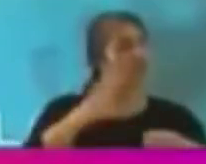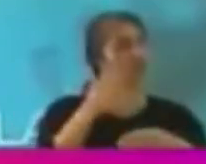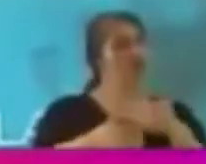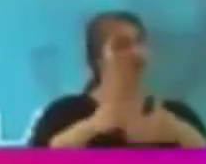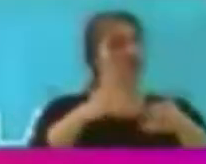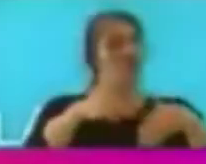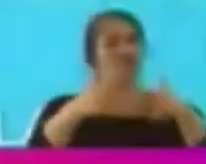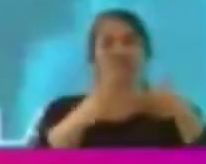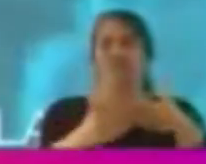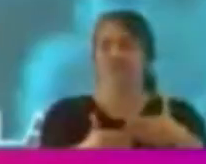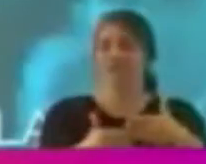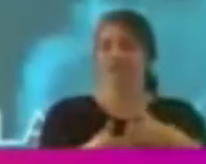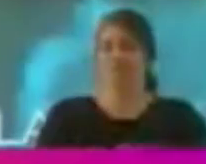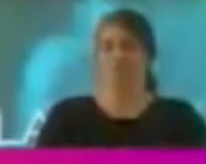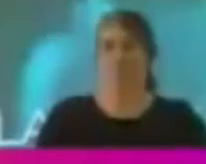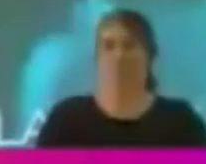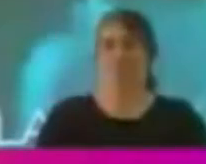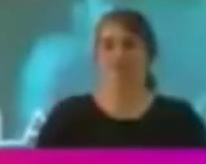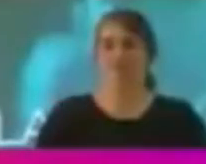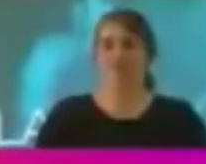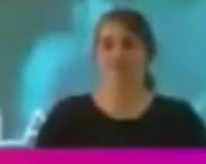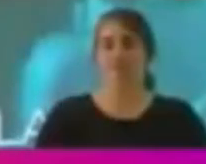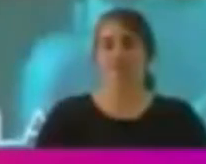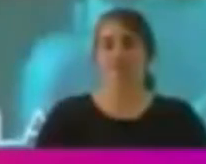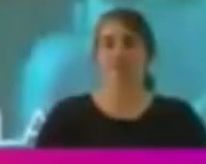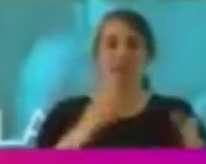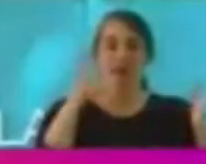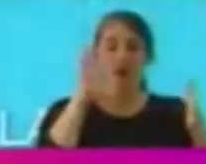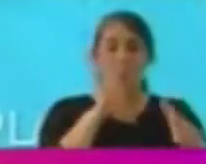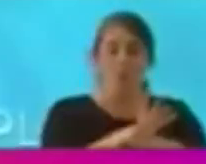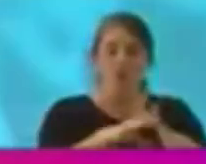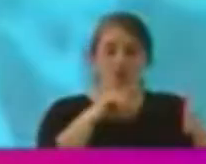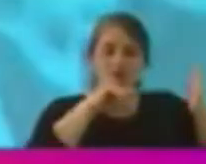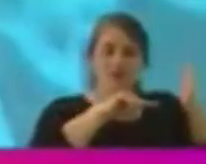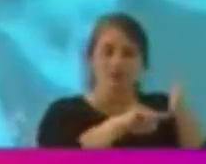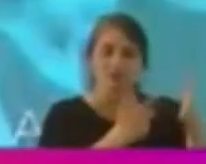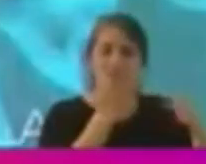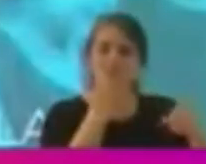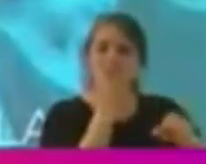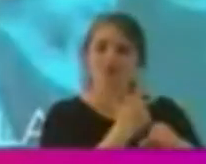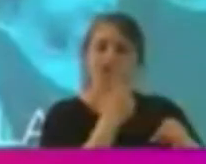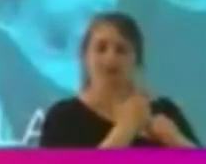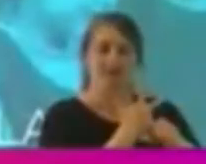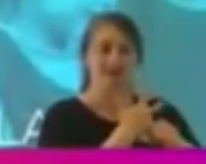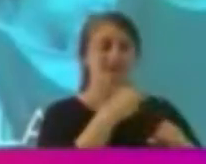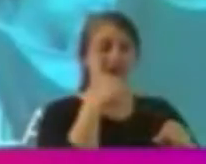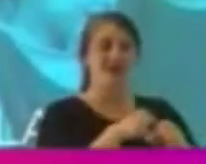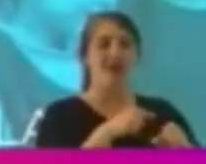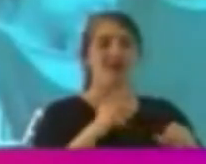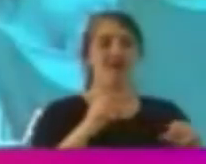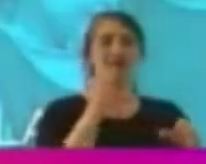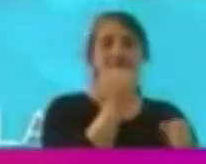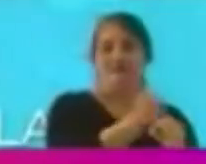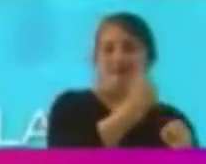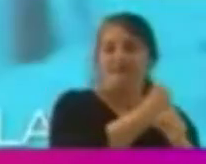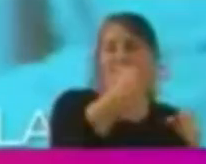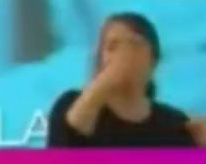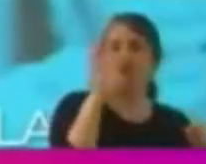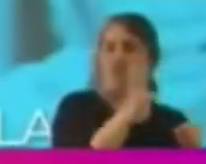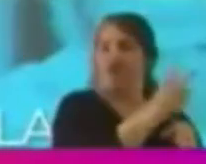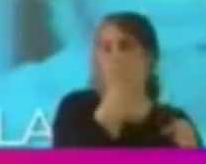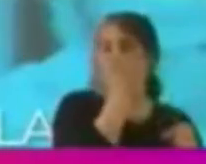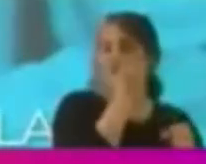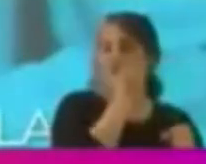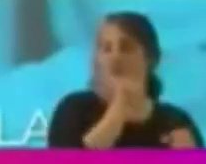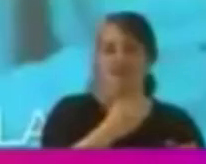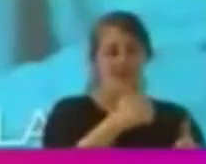están en el eje de producción y empleo, pero justamente también tiene un impacto muy grande en todo lo que es el mejor. Bueno, ahí estábamos